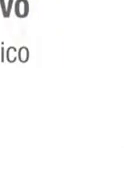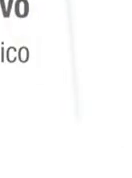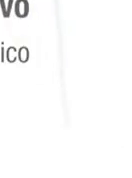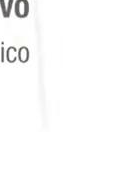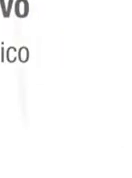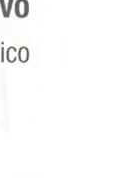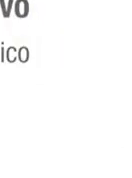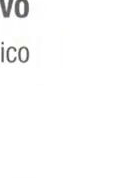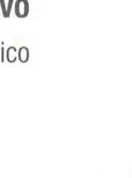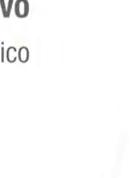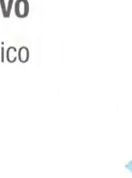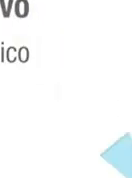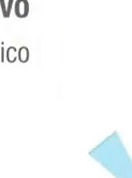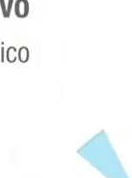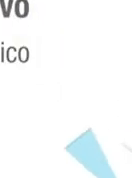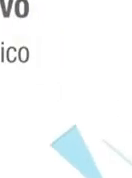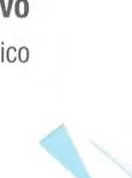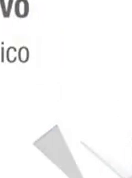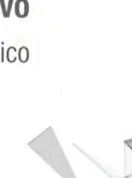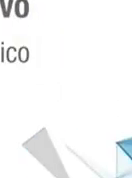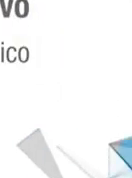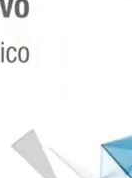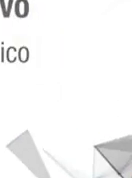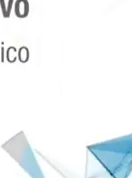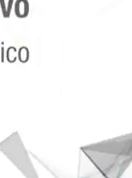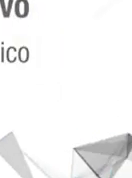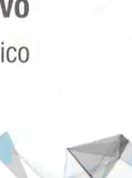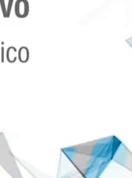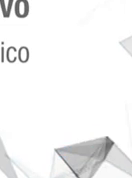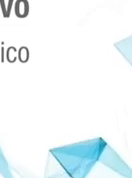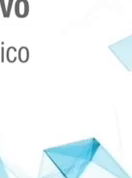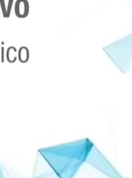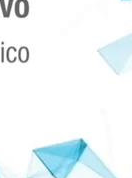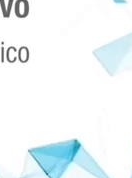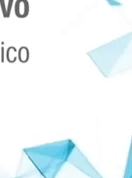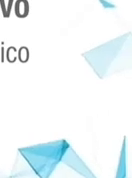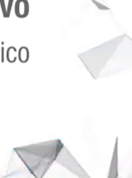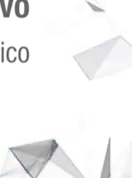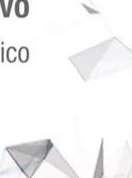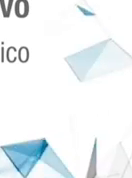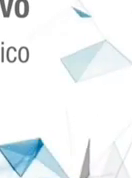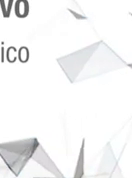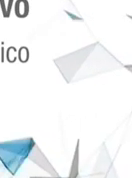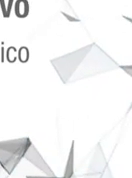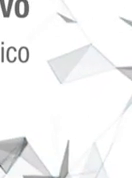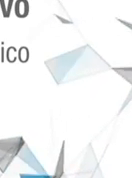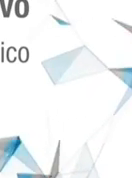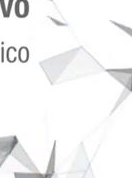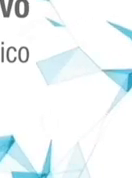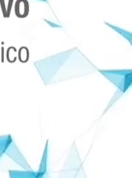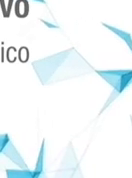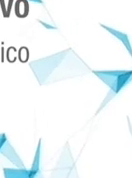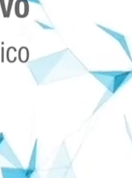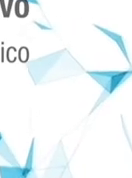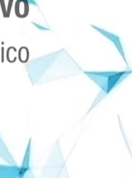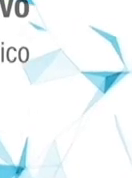siguiente programa y un informativo apto para todo público